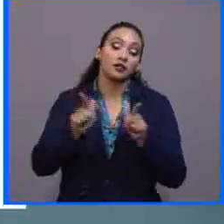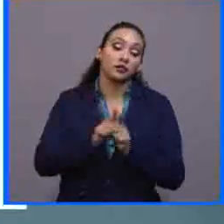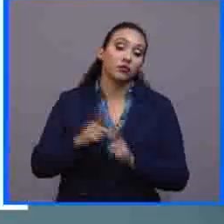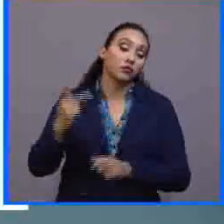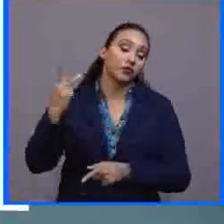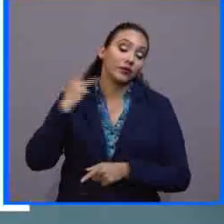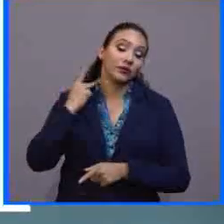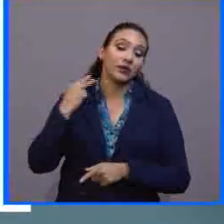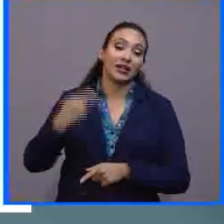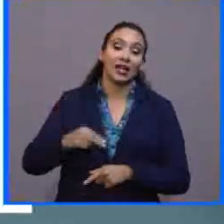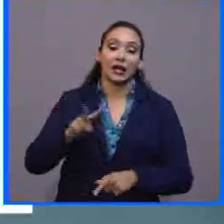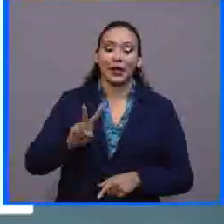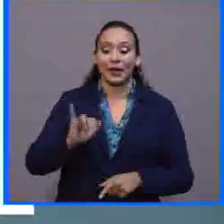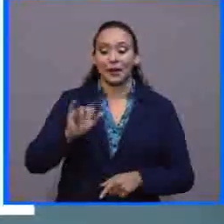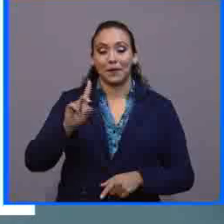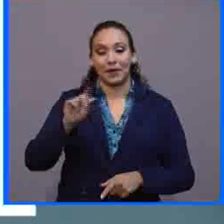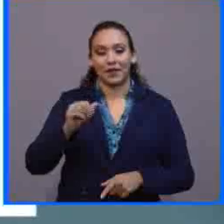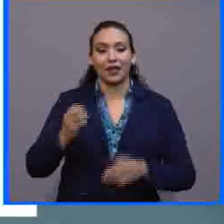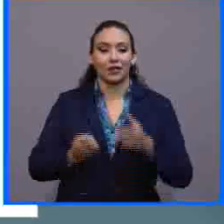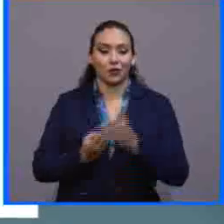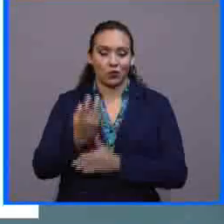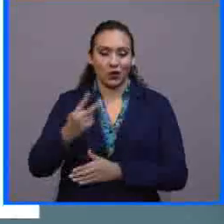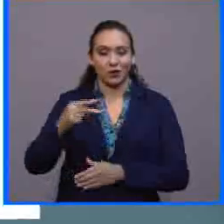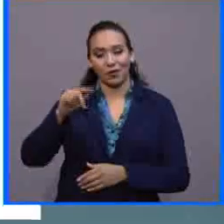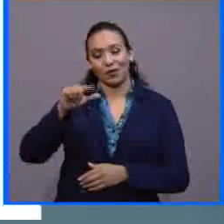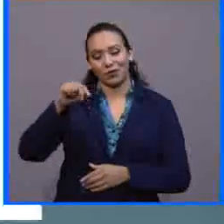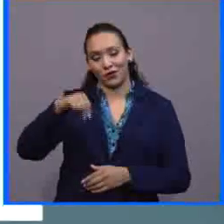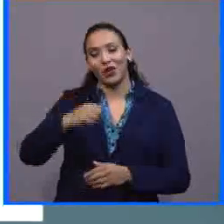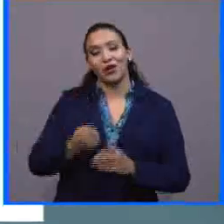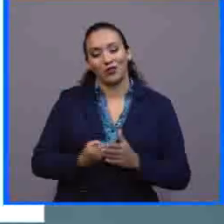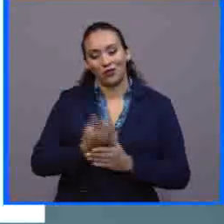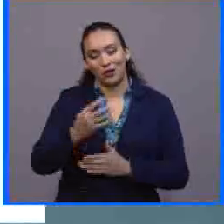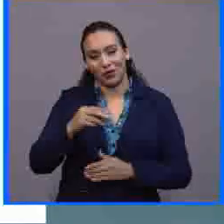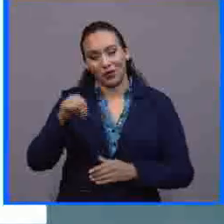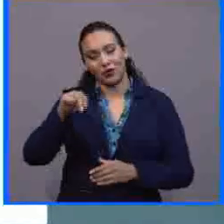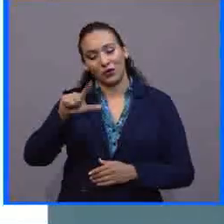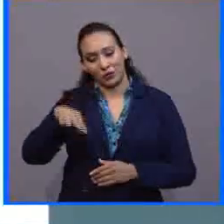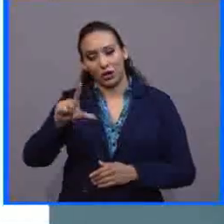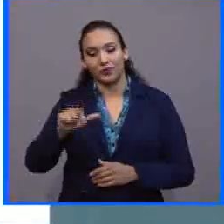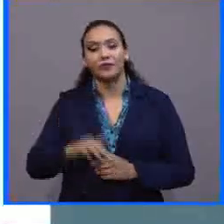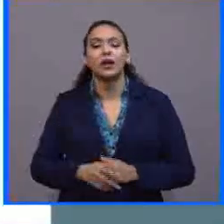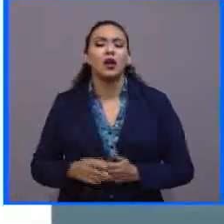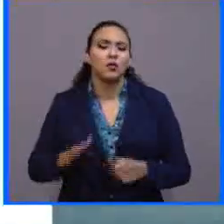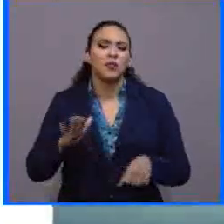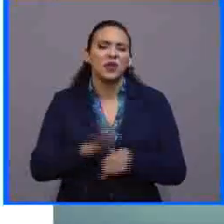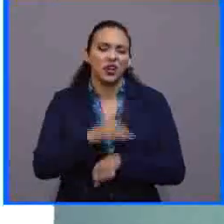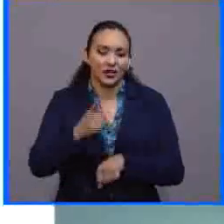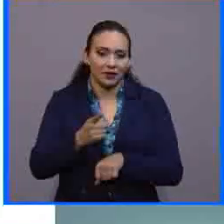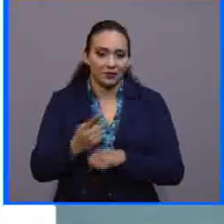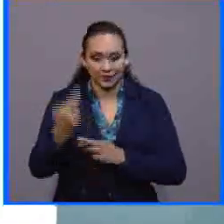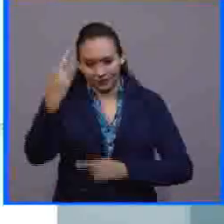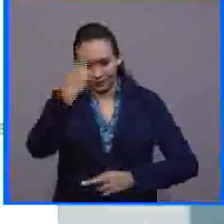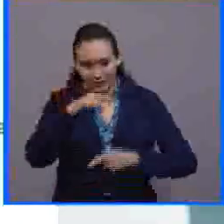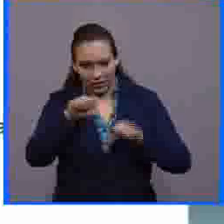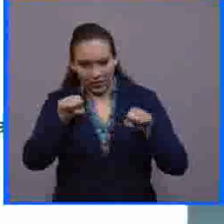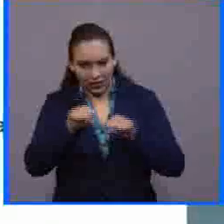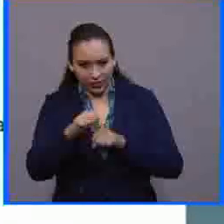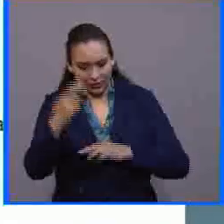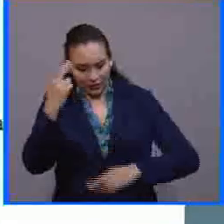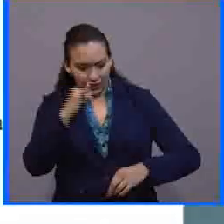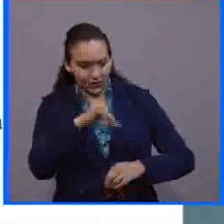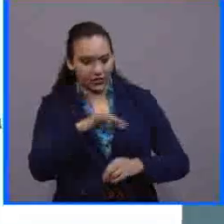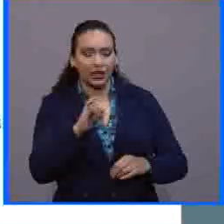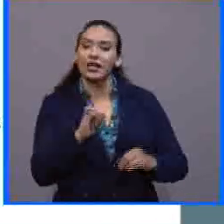local Vida Nuevo León, que impugna la resolución de la Sala Regional Monterrey que confirmó la decisión del Instituto